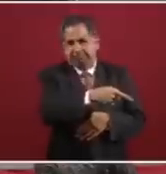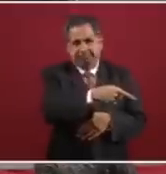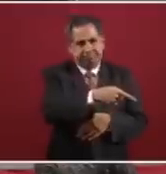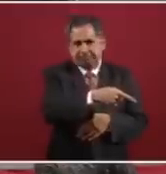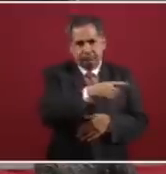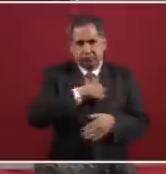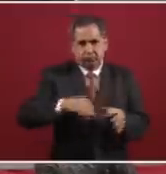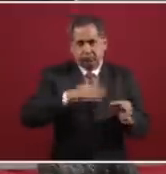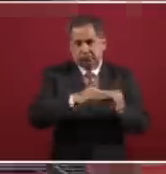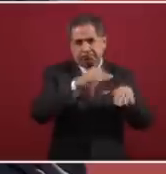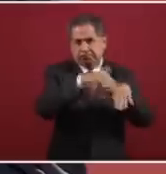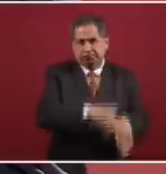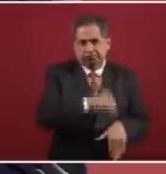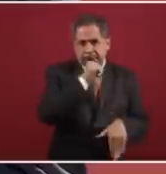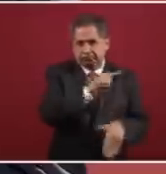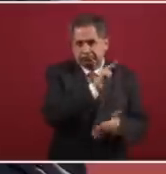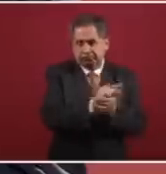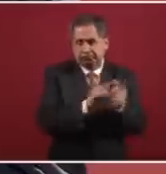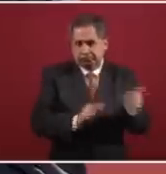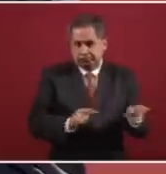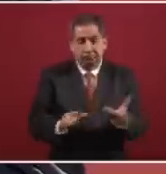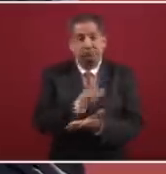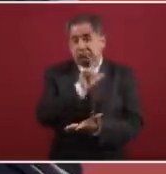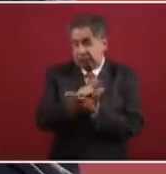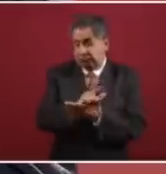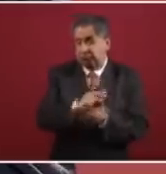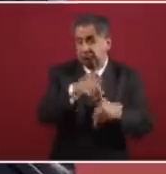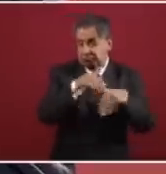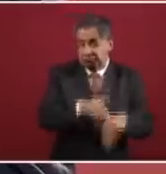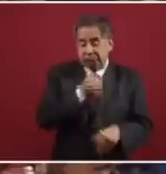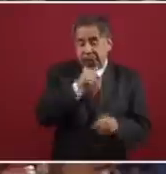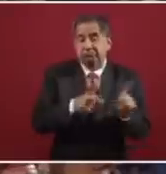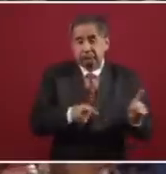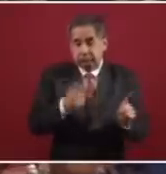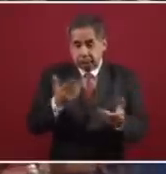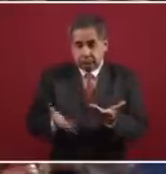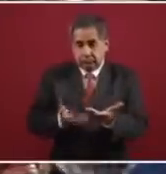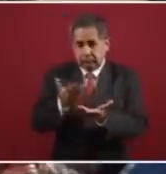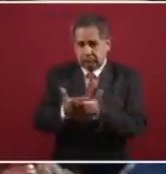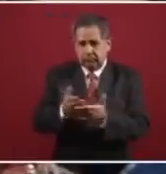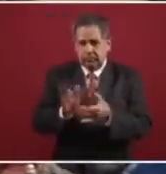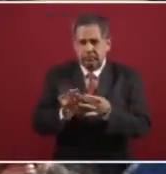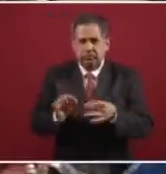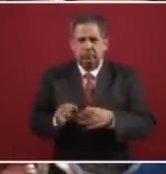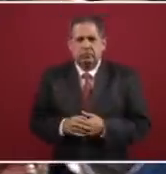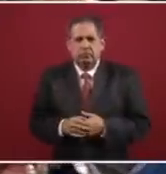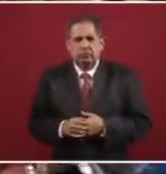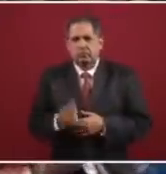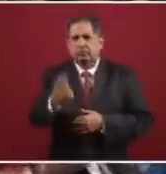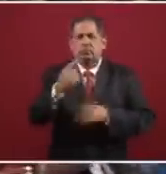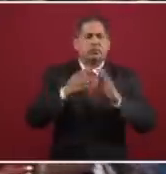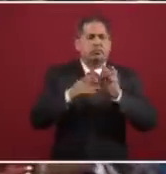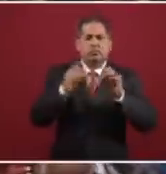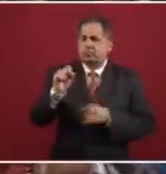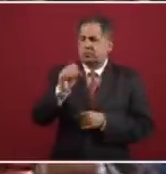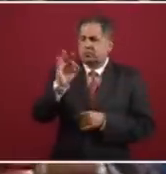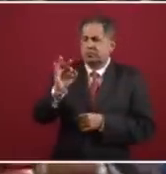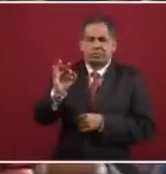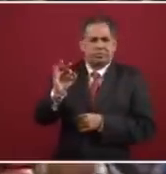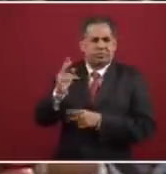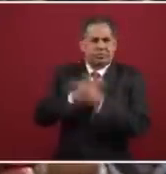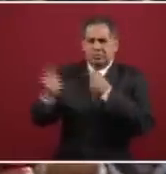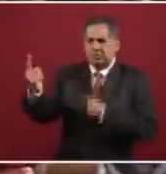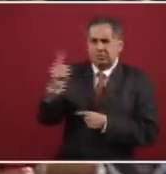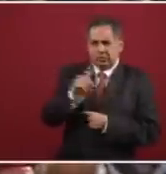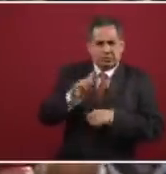y es incumplimiento a una ley. Esto que estás planteando. Aquí nos podría explicar mejor la Secretaría de la Función Pública el